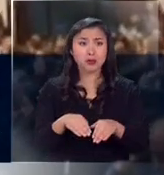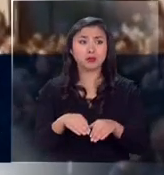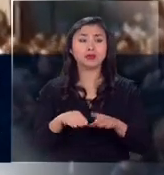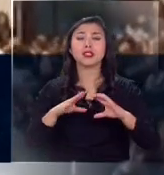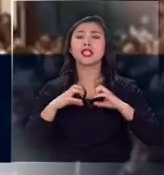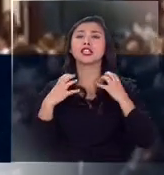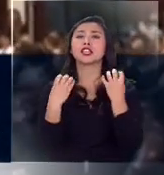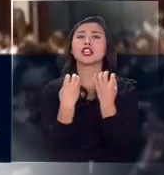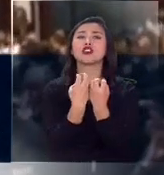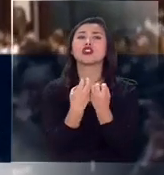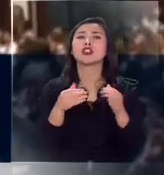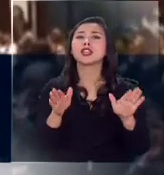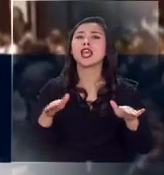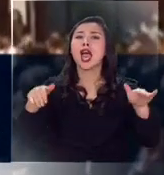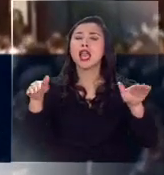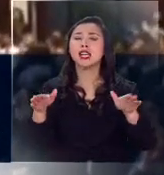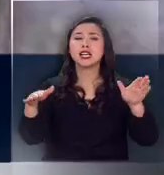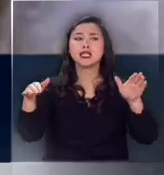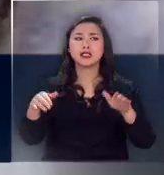En el mío no hay.